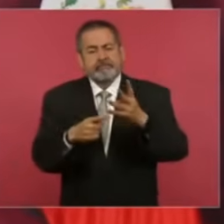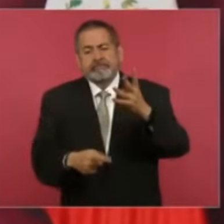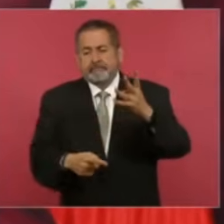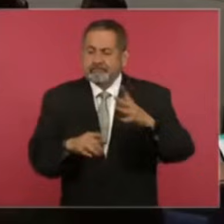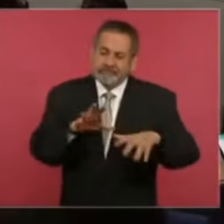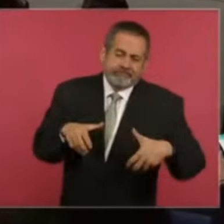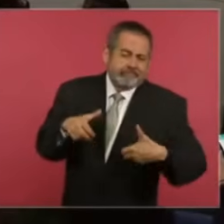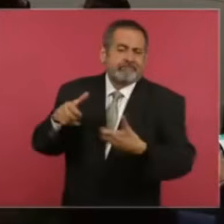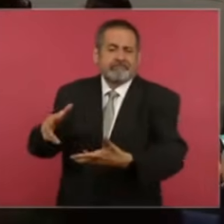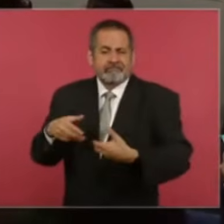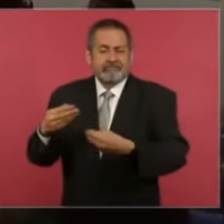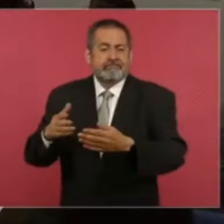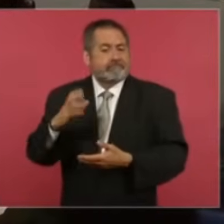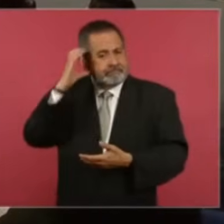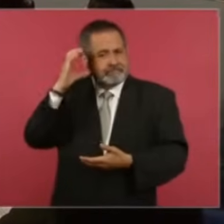250 mil camas,